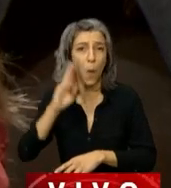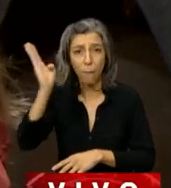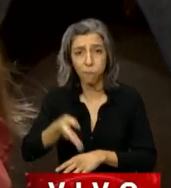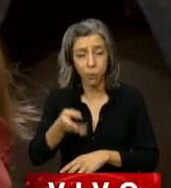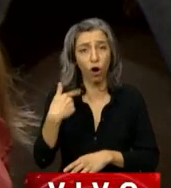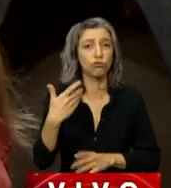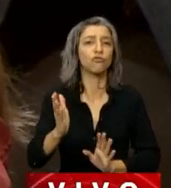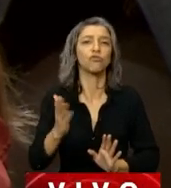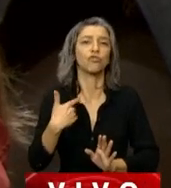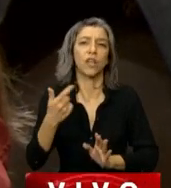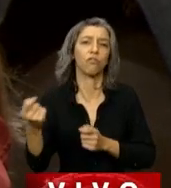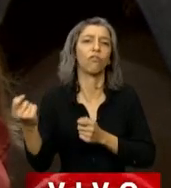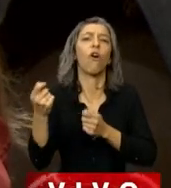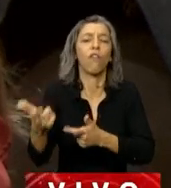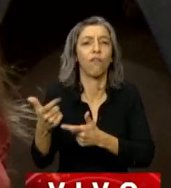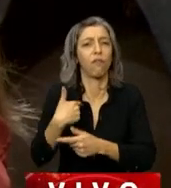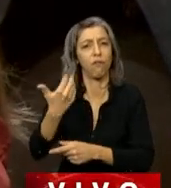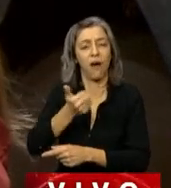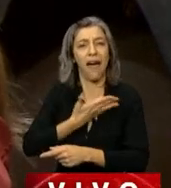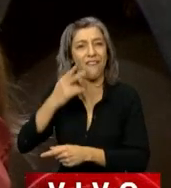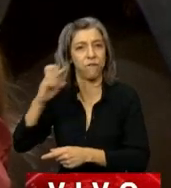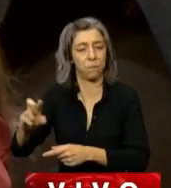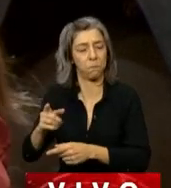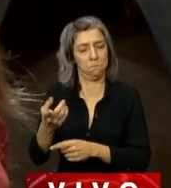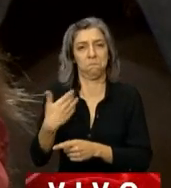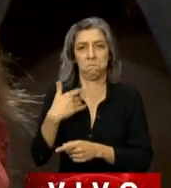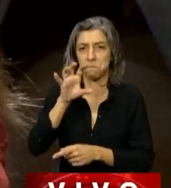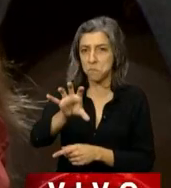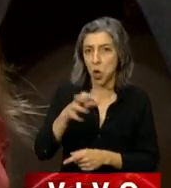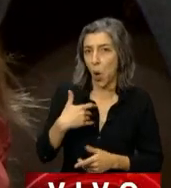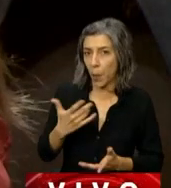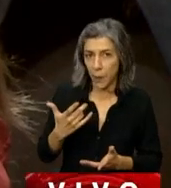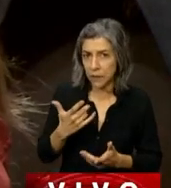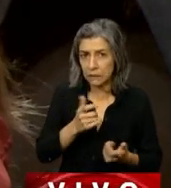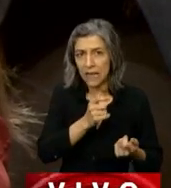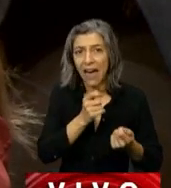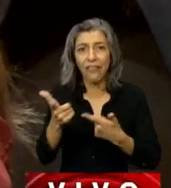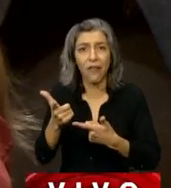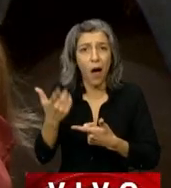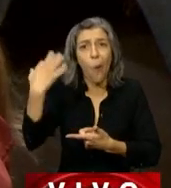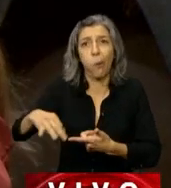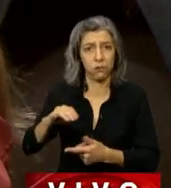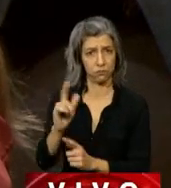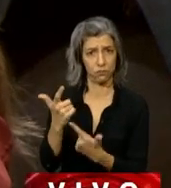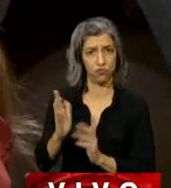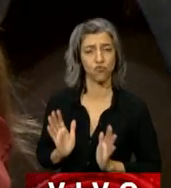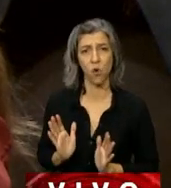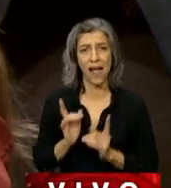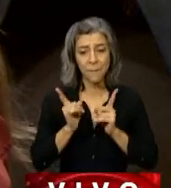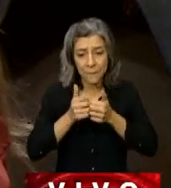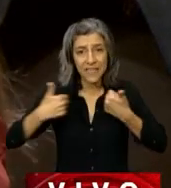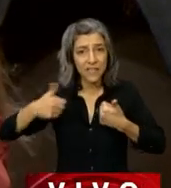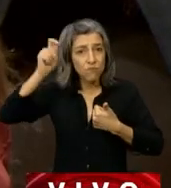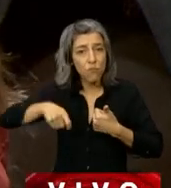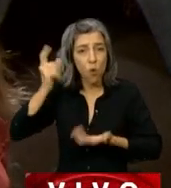para financiar el presupuesto de la AFIP, un reconocimiento que la provincia no está obligada a otorgar, que la misma Corte Suprema en su